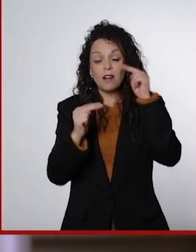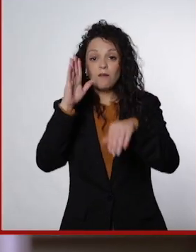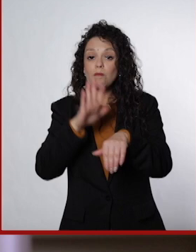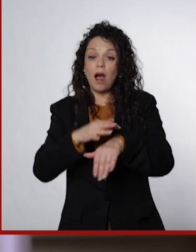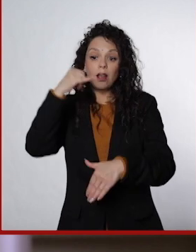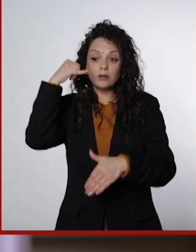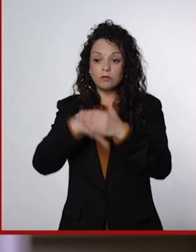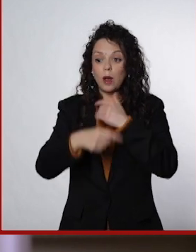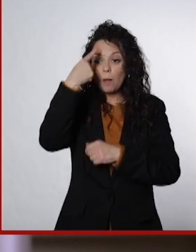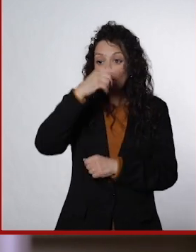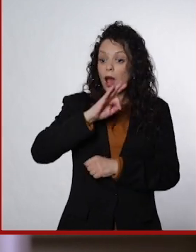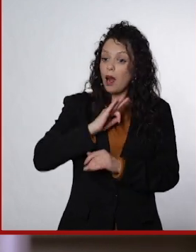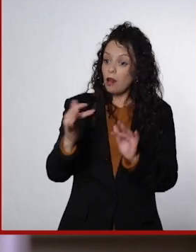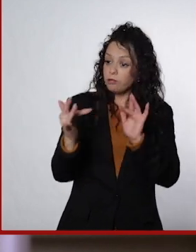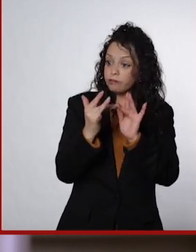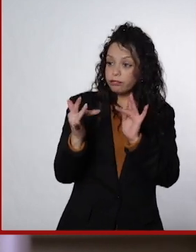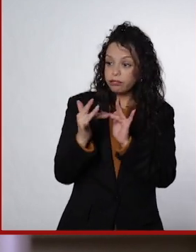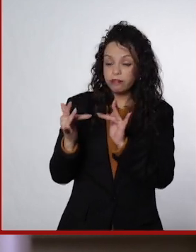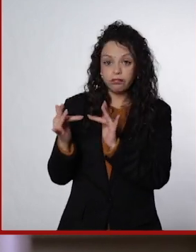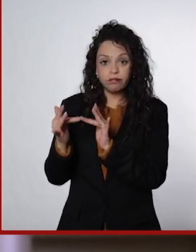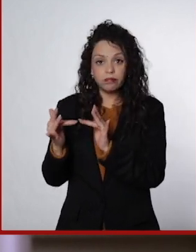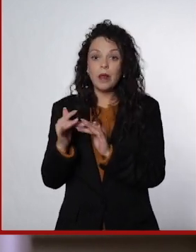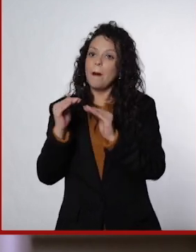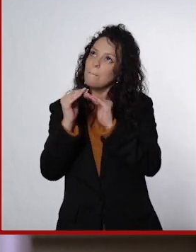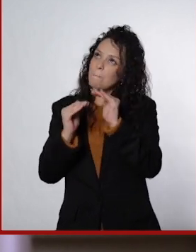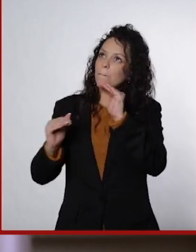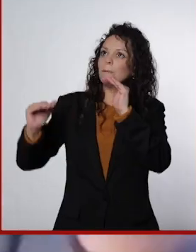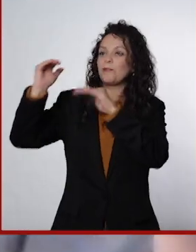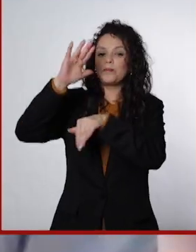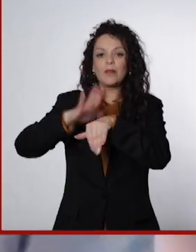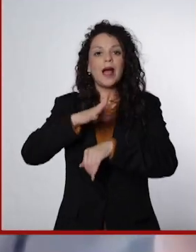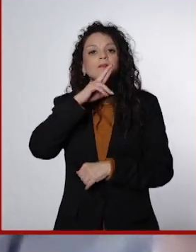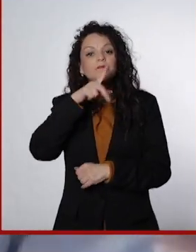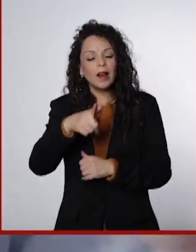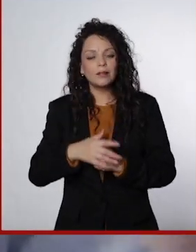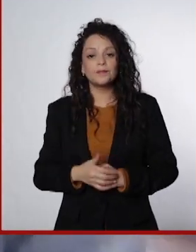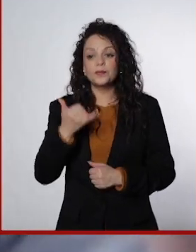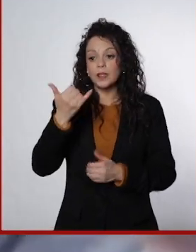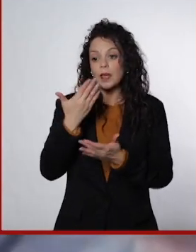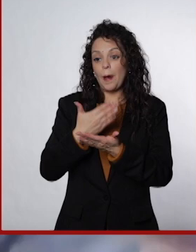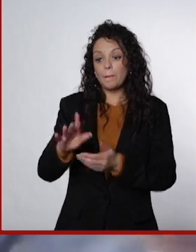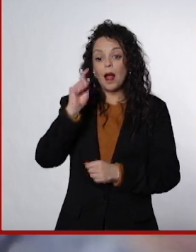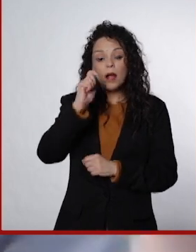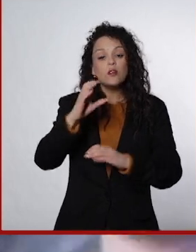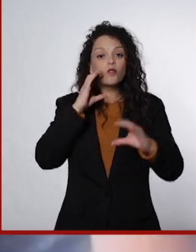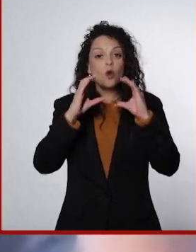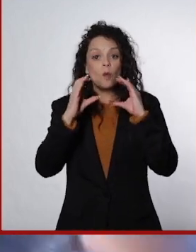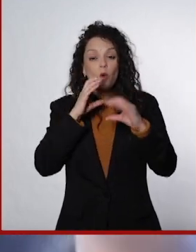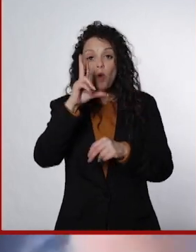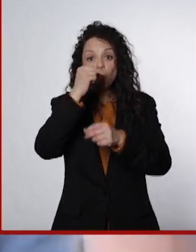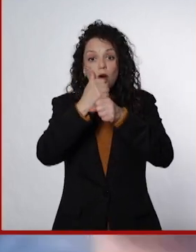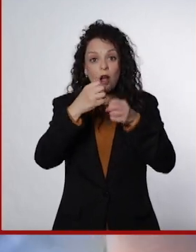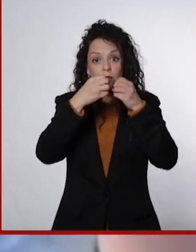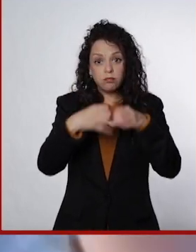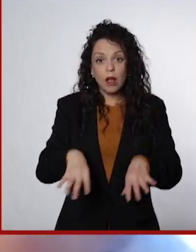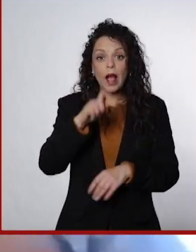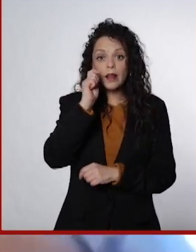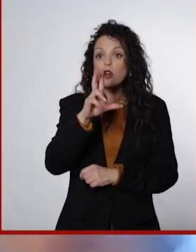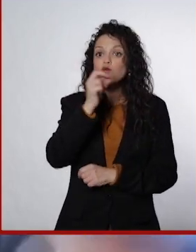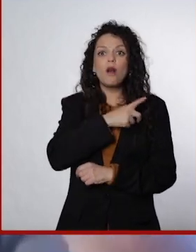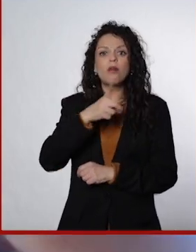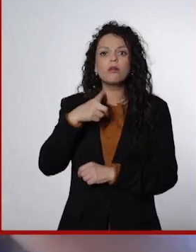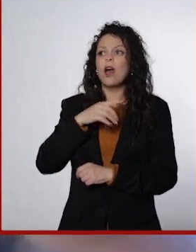profundo para contactar en otro nivel. Y además, otra de las cosas que te propone la comunicación no violenta es pedir sin